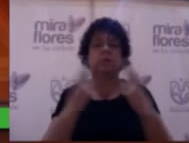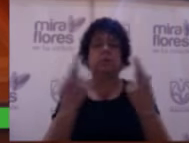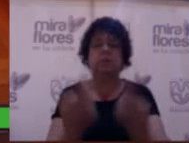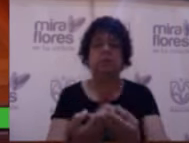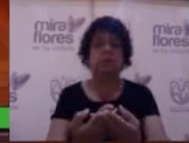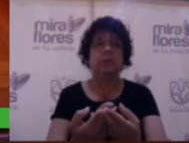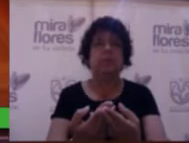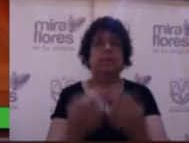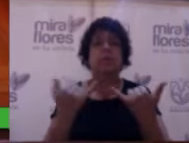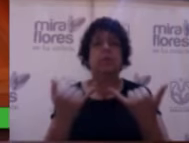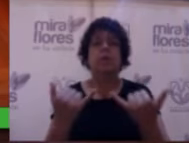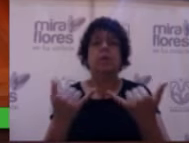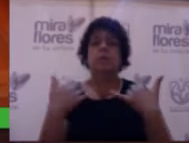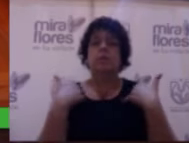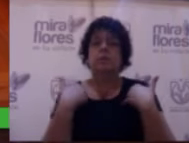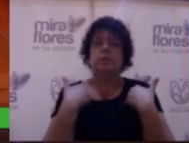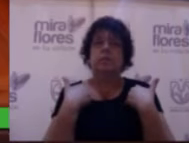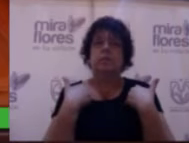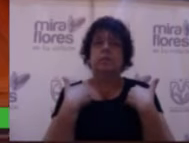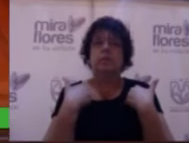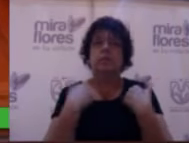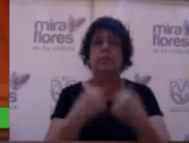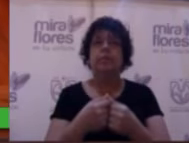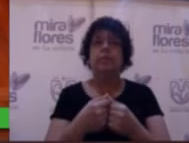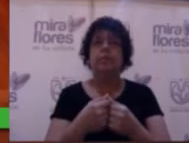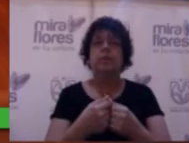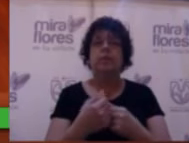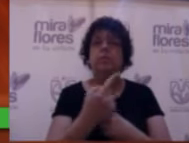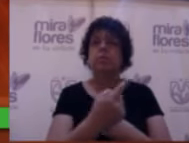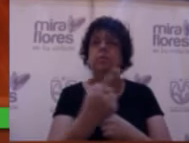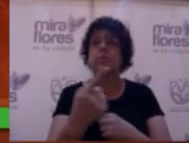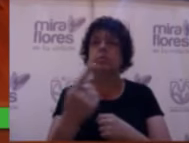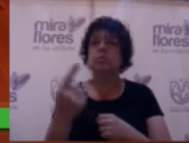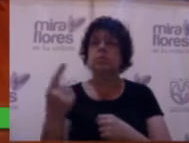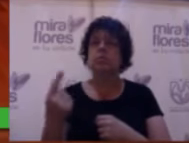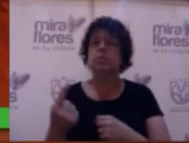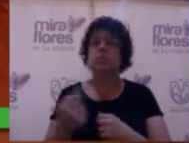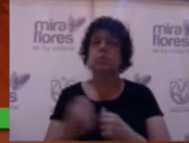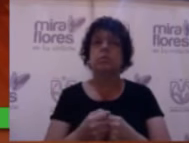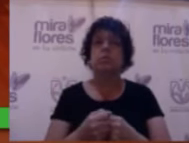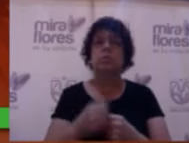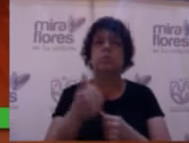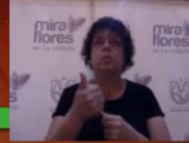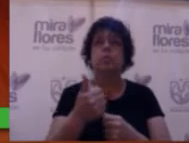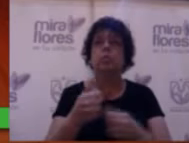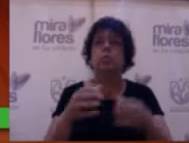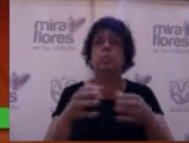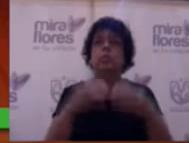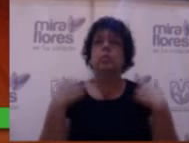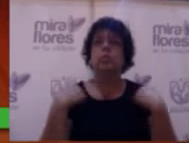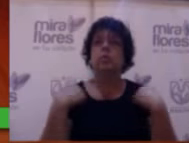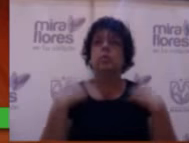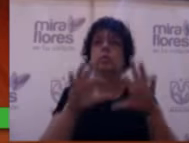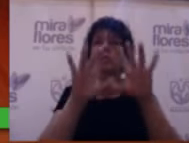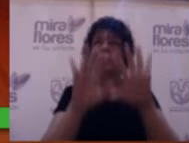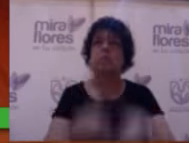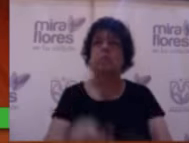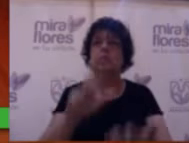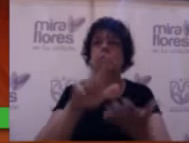tenemos en posesión de cada uno de los miembros del Consejo un acta de fecha 18 de enero del